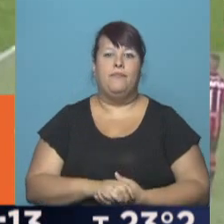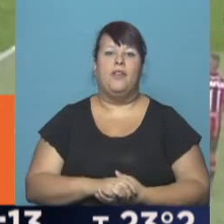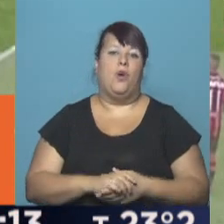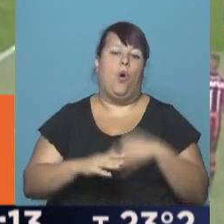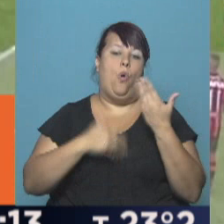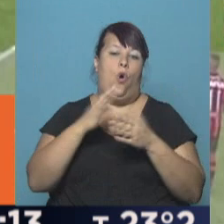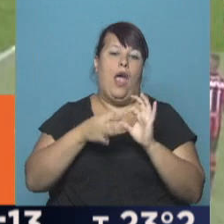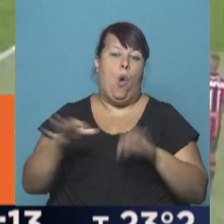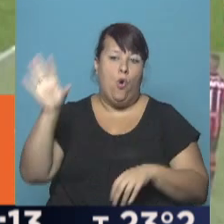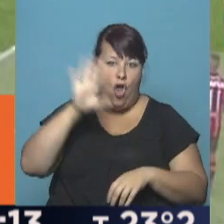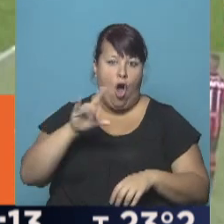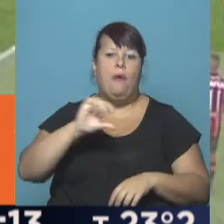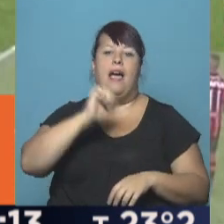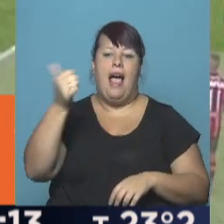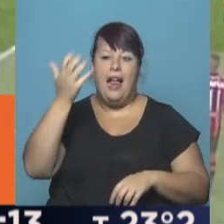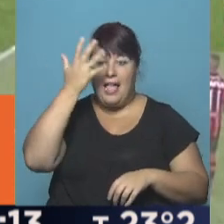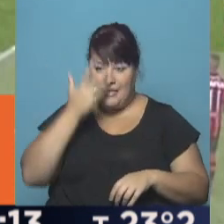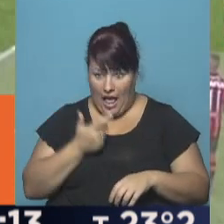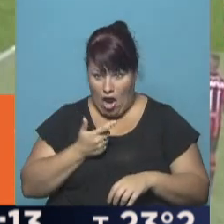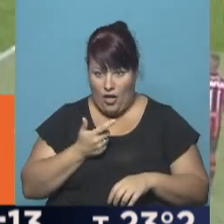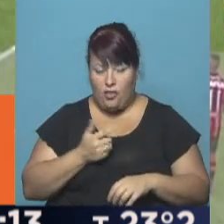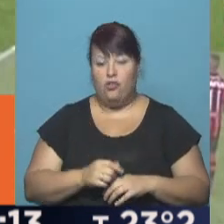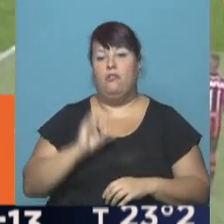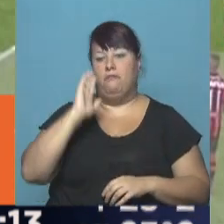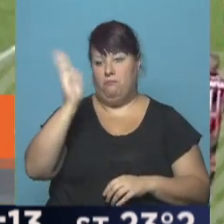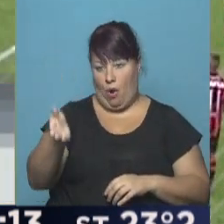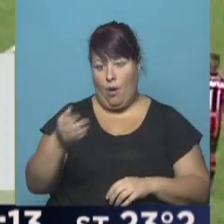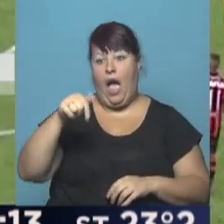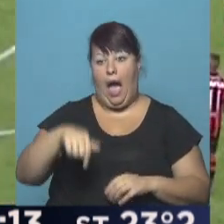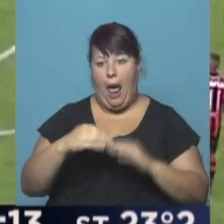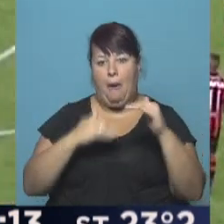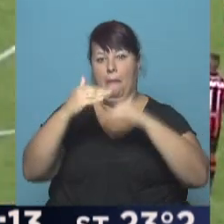Europa y la victoria de San Lorenzo, que terminó ganando y ahora se acomoda en su grupo.